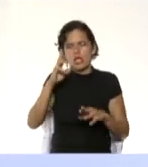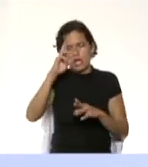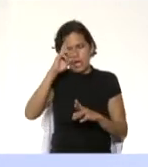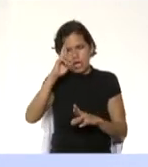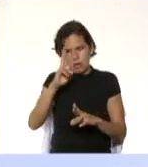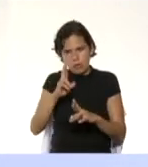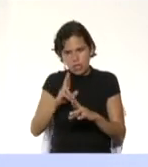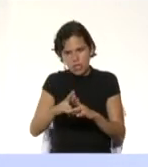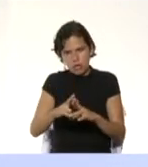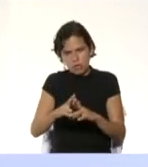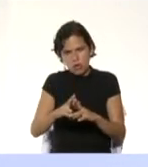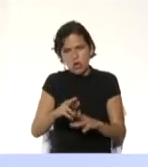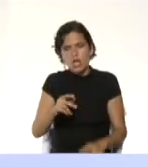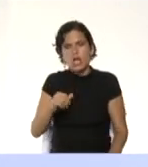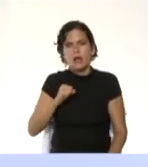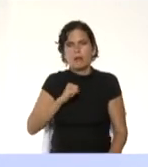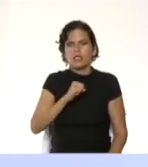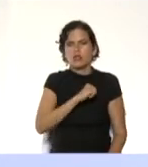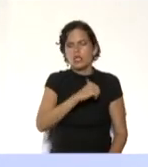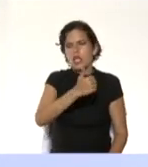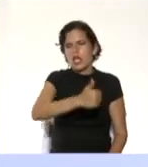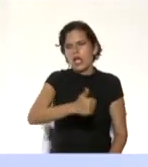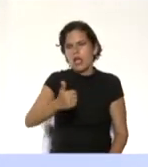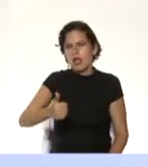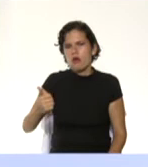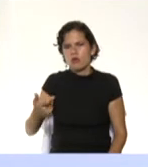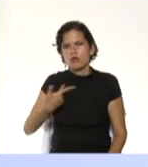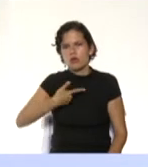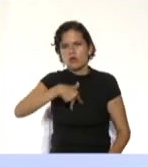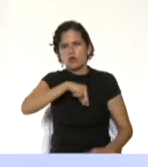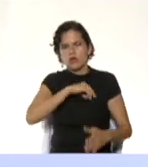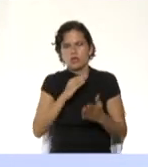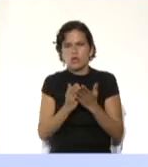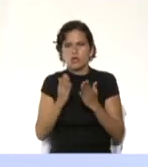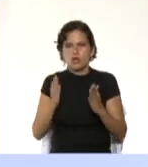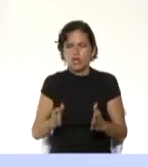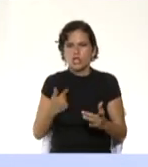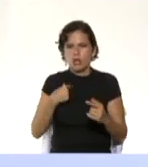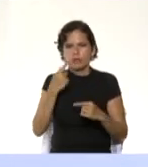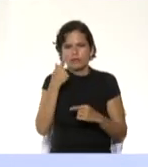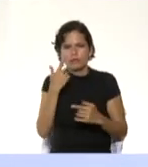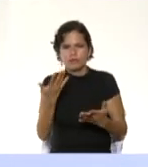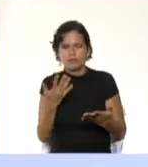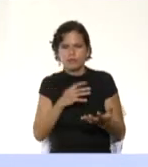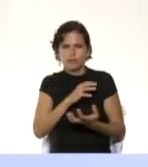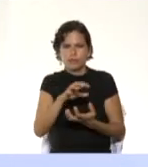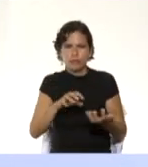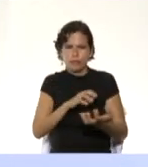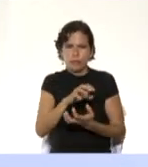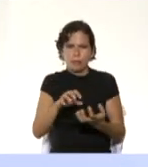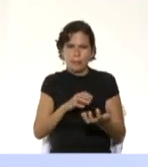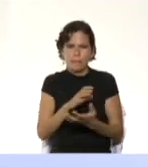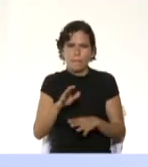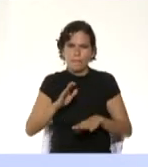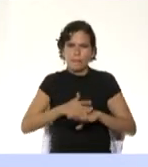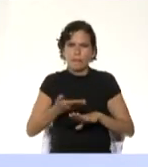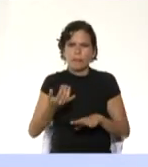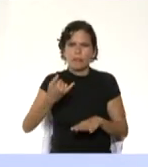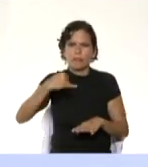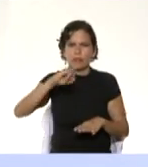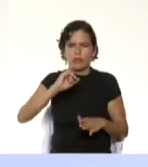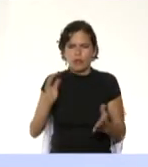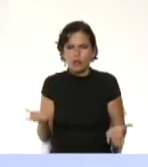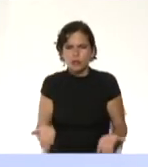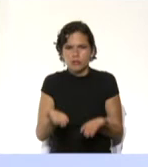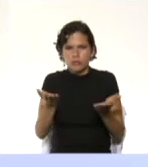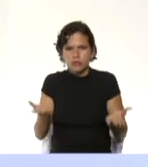personalidad de cada uno de nuestros estudiantes, entonces vamos a tener inconvenientes, porque hay que incentivarlos a que ellos deben